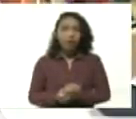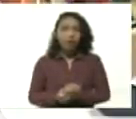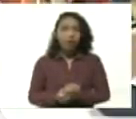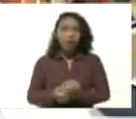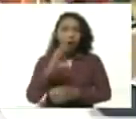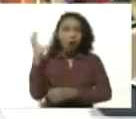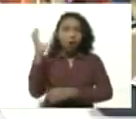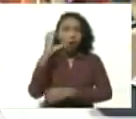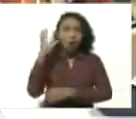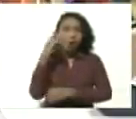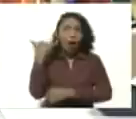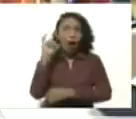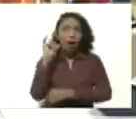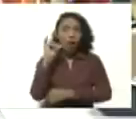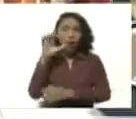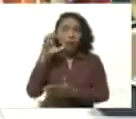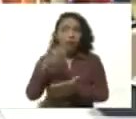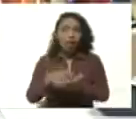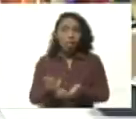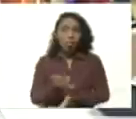Colombia tiene un estado fallido,